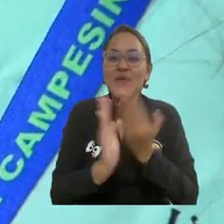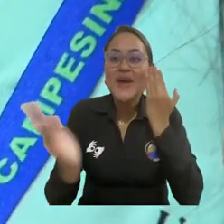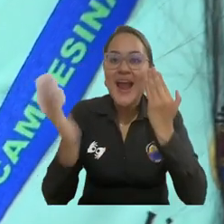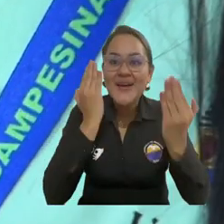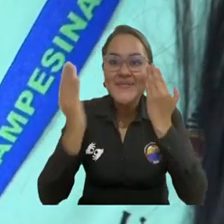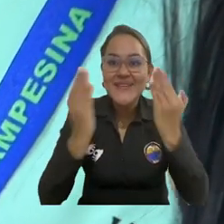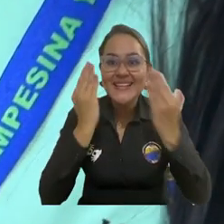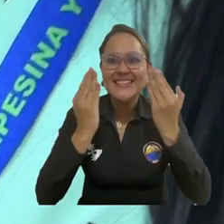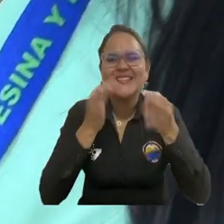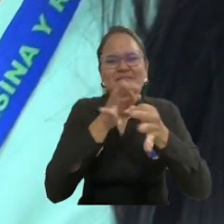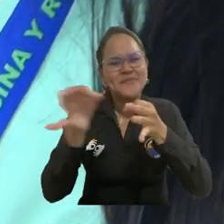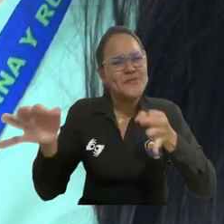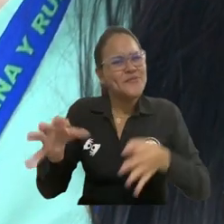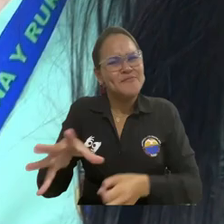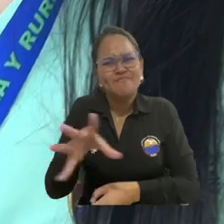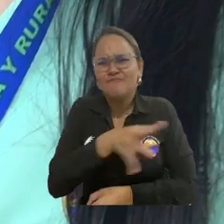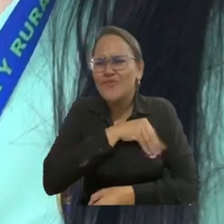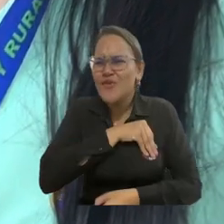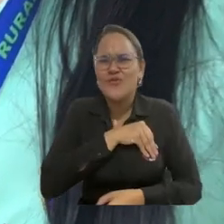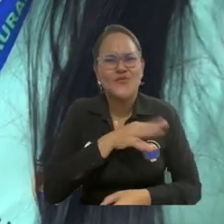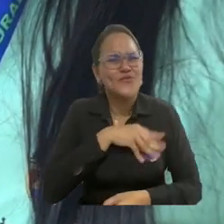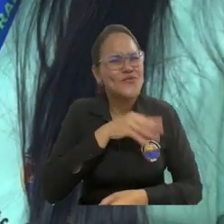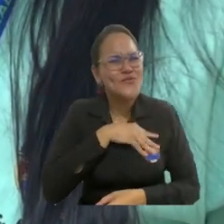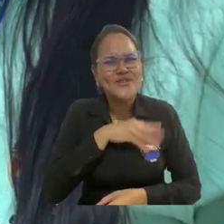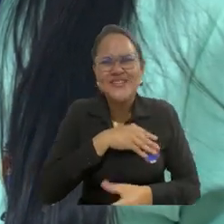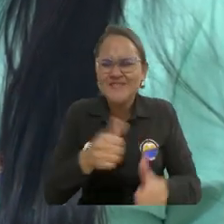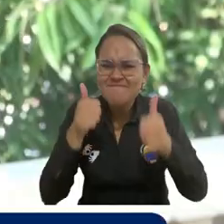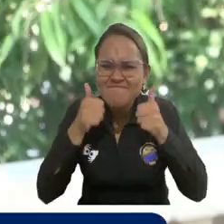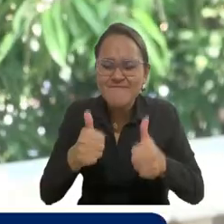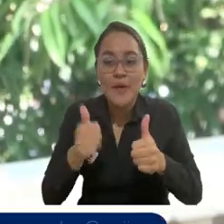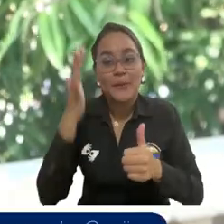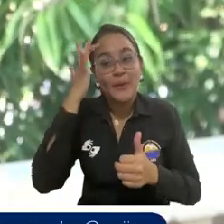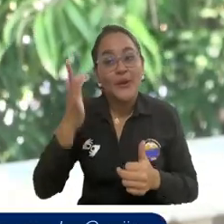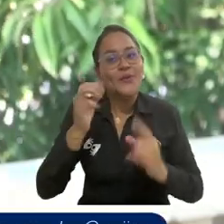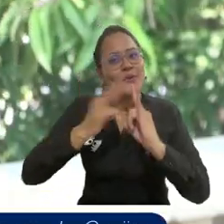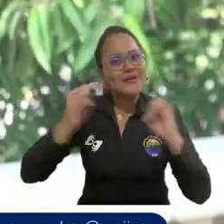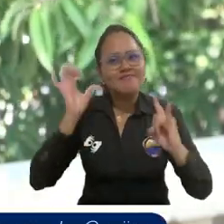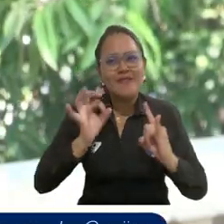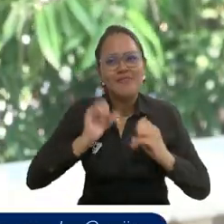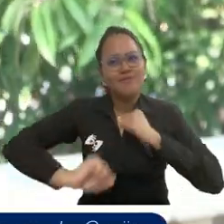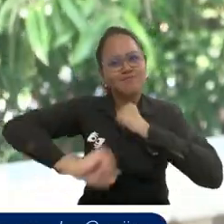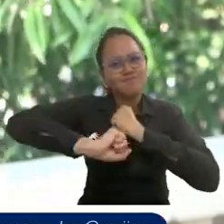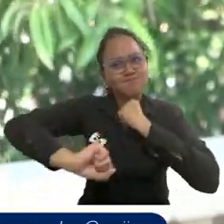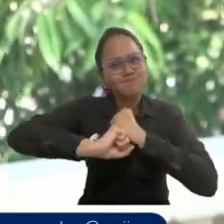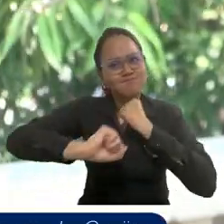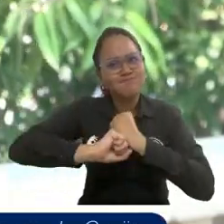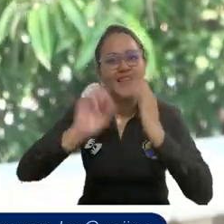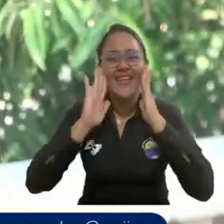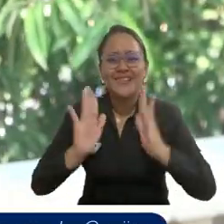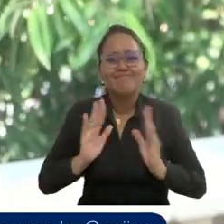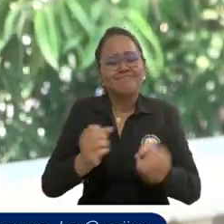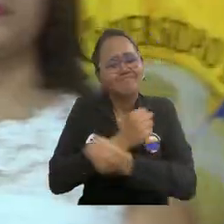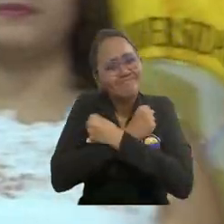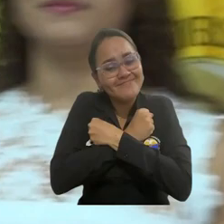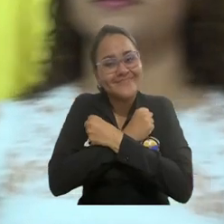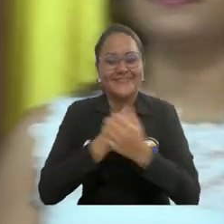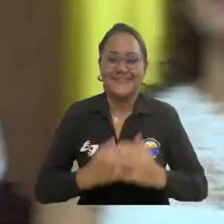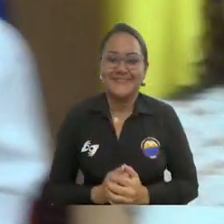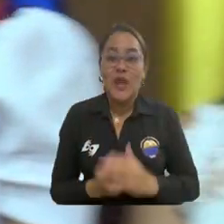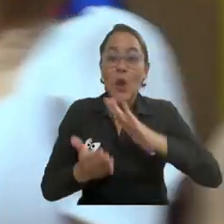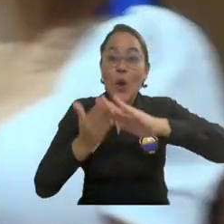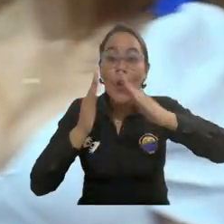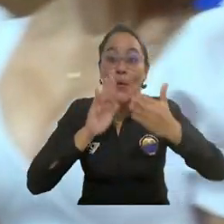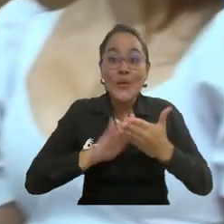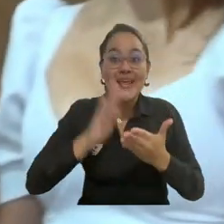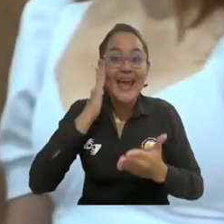de terminar la educación campesina rural, fue muy agradable porque la universidad nos ha brindado su apoyo, nos ha brindado